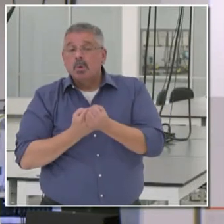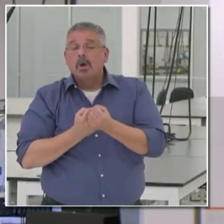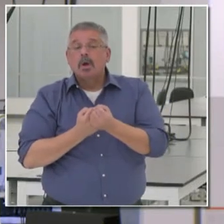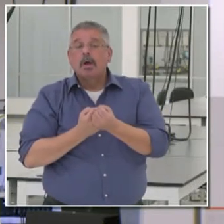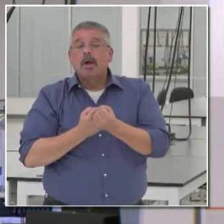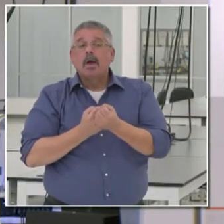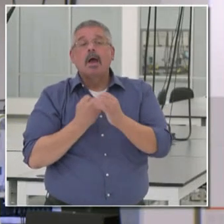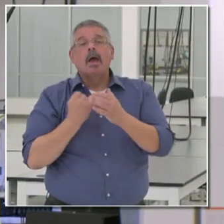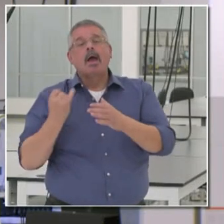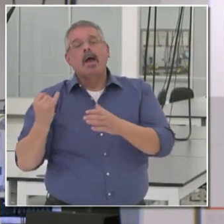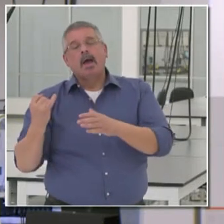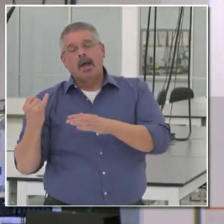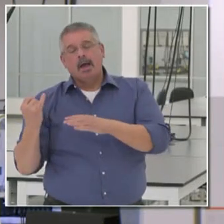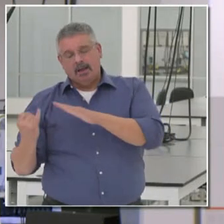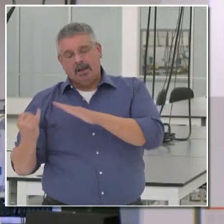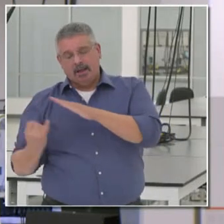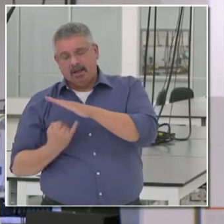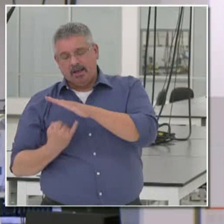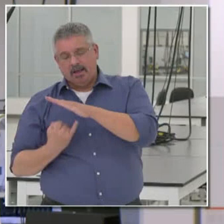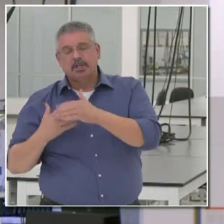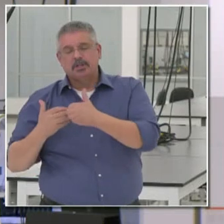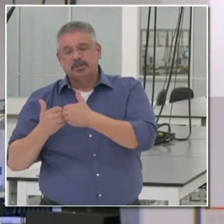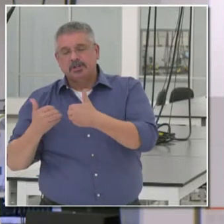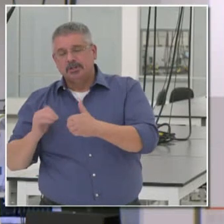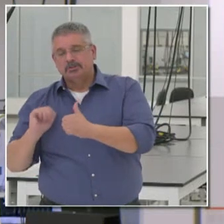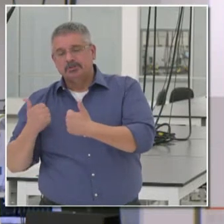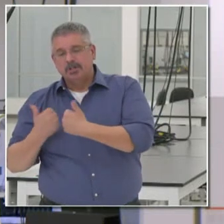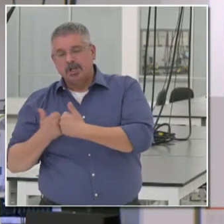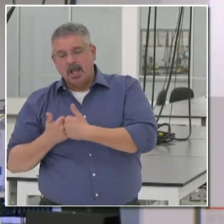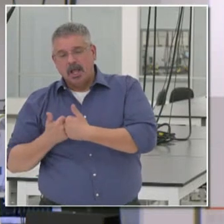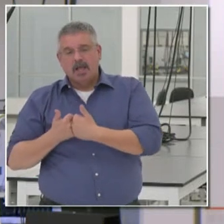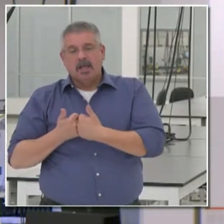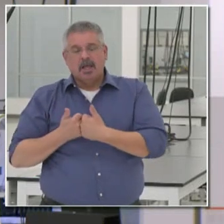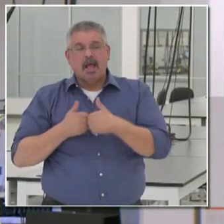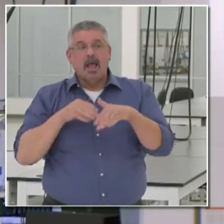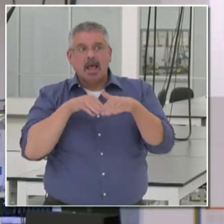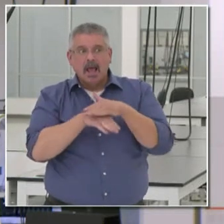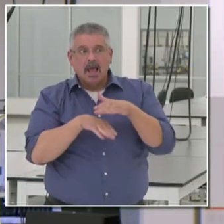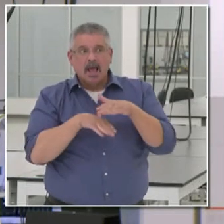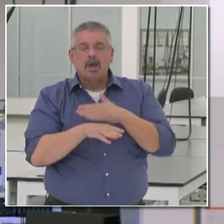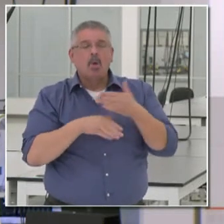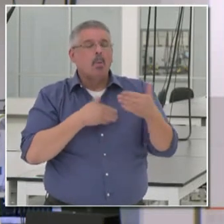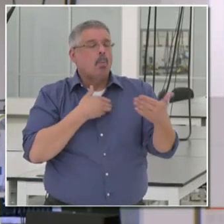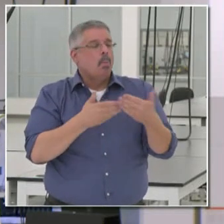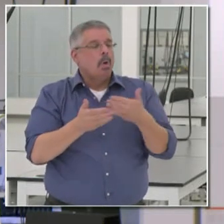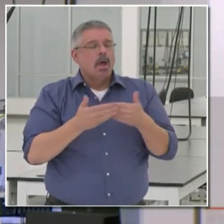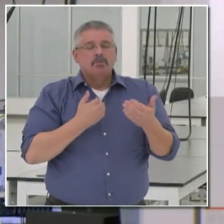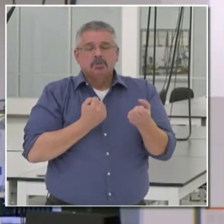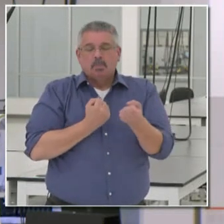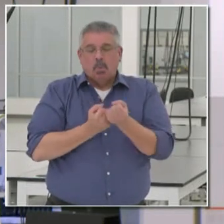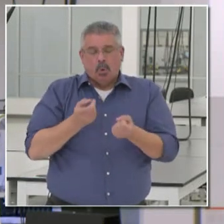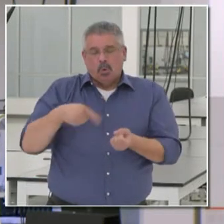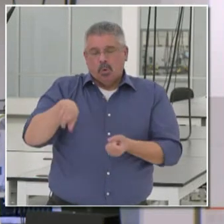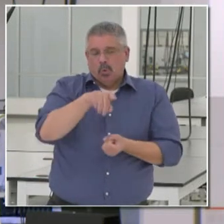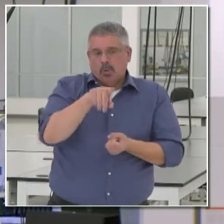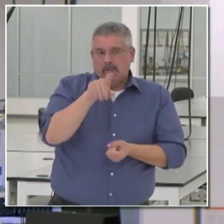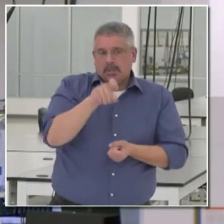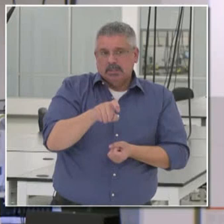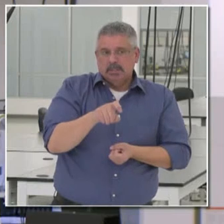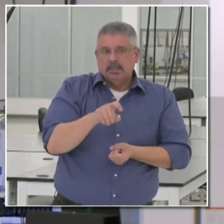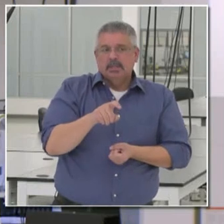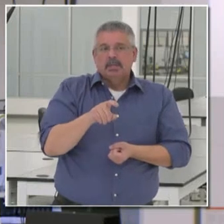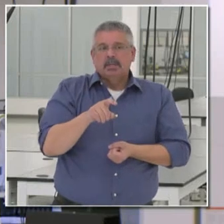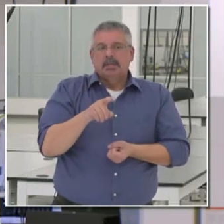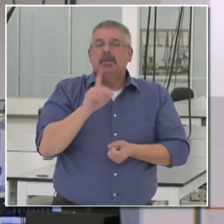apoyo en cuanto al aislamiento y retos referentes a tener acceso a cualquier apoyo que